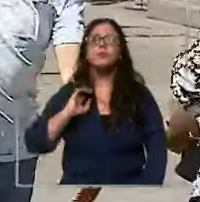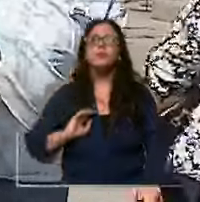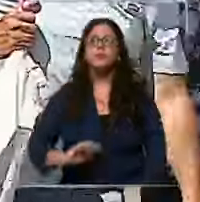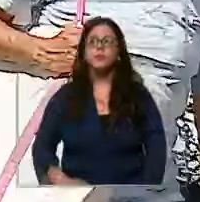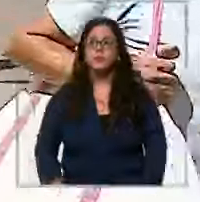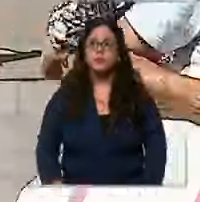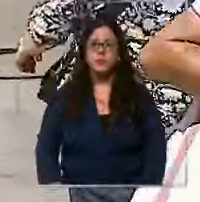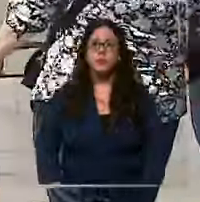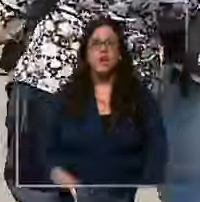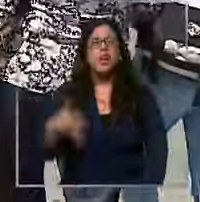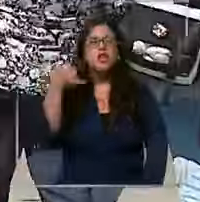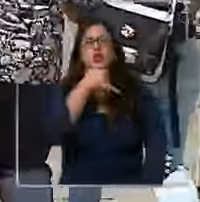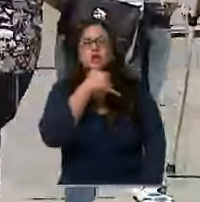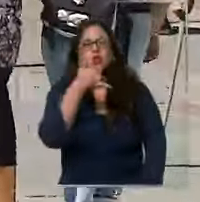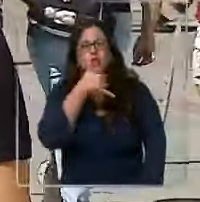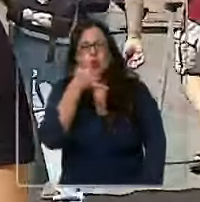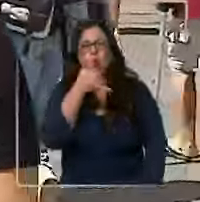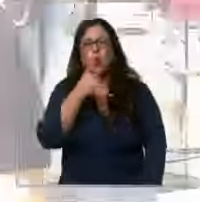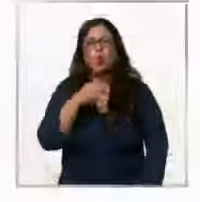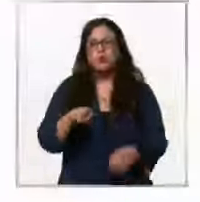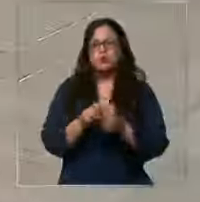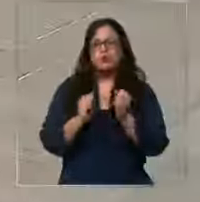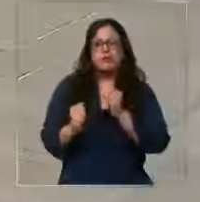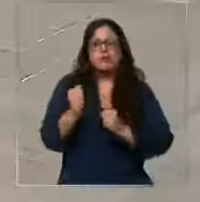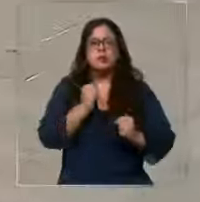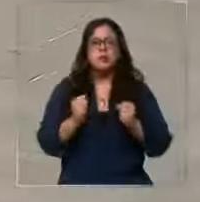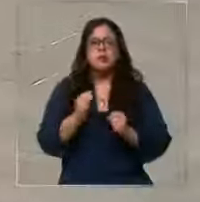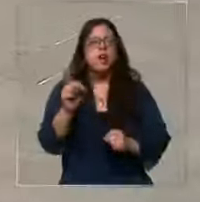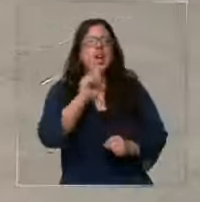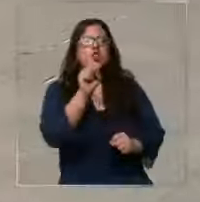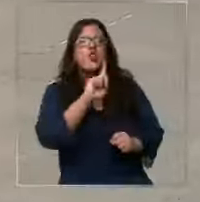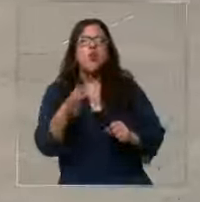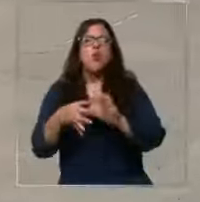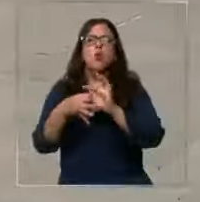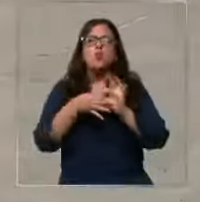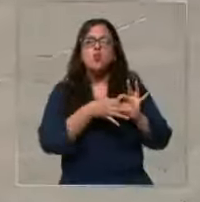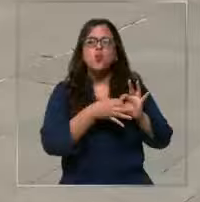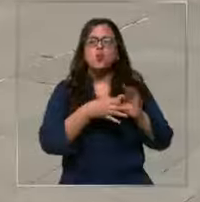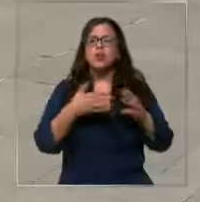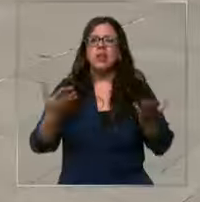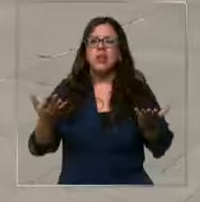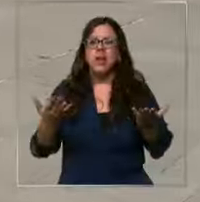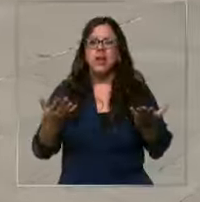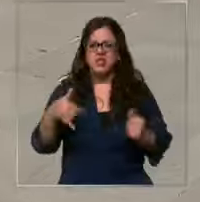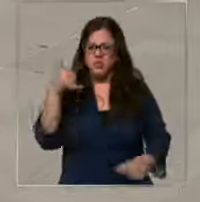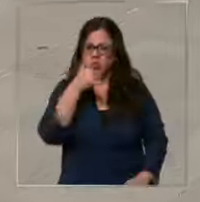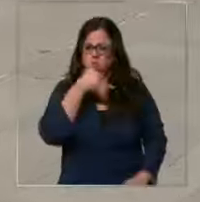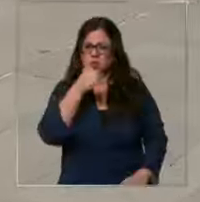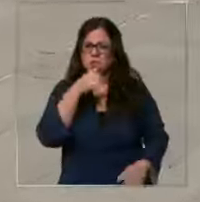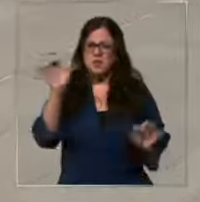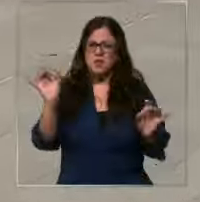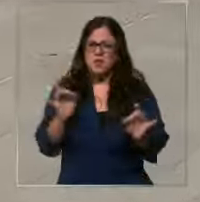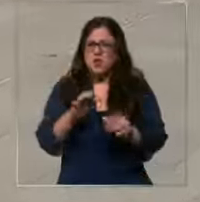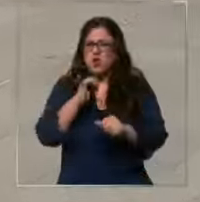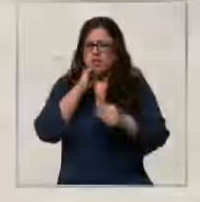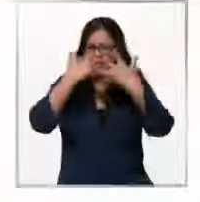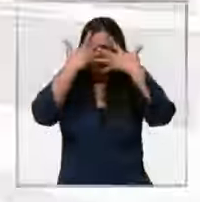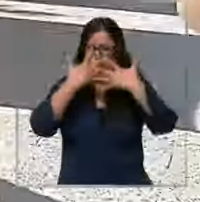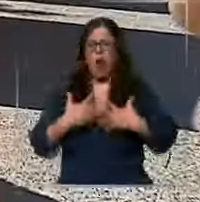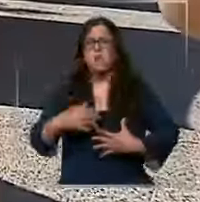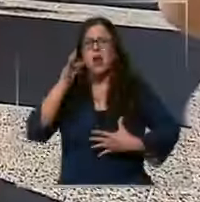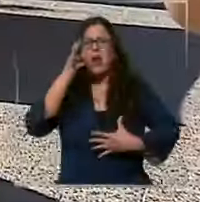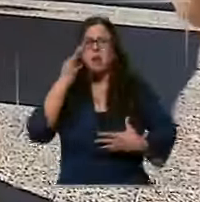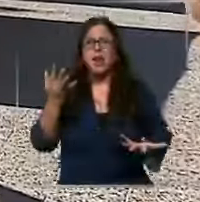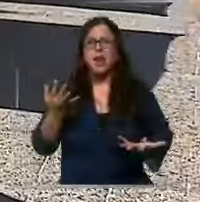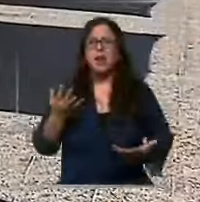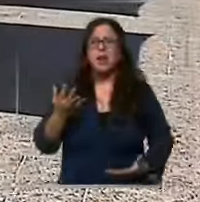Por el agua sucia, nos da como nervio en realidad. Es que no, por el motivo de que por muchos gérmenes que puede hacer que, no sé, por el cuerpo, en la piel.